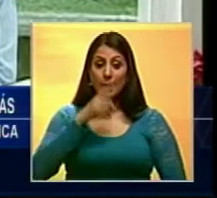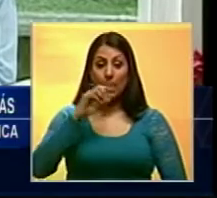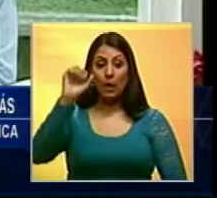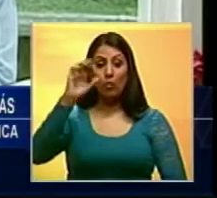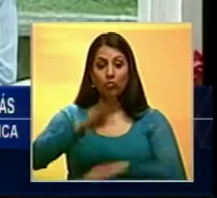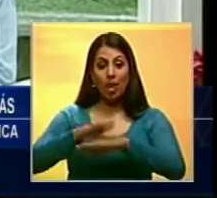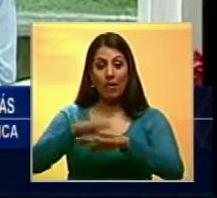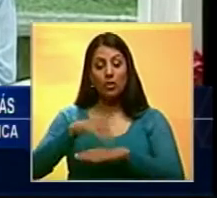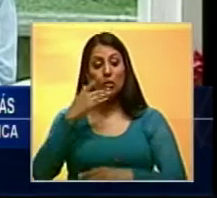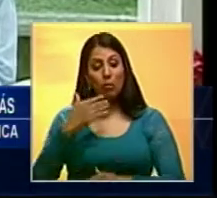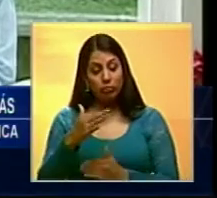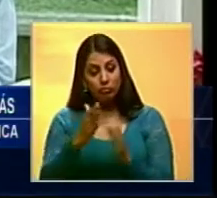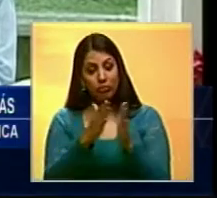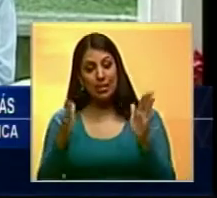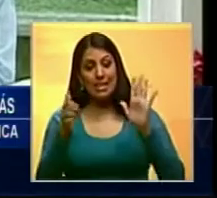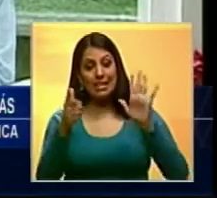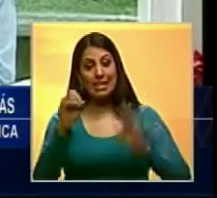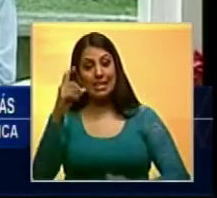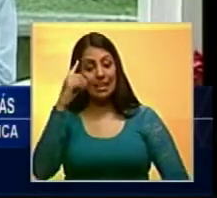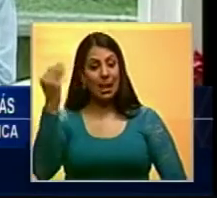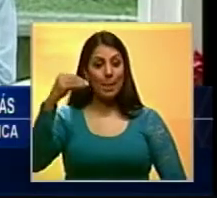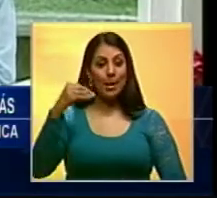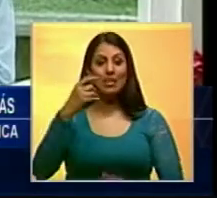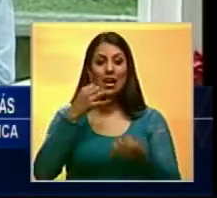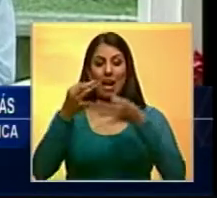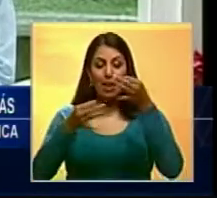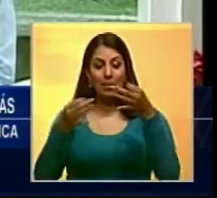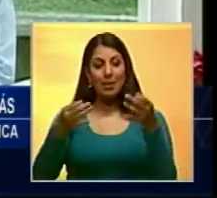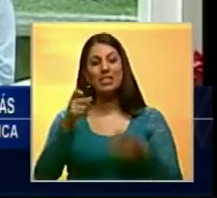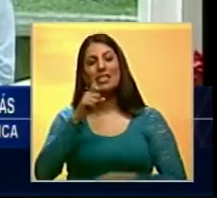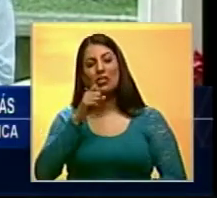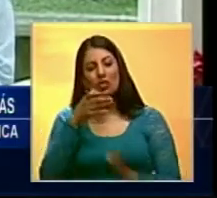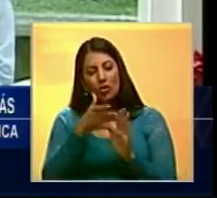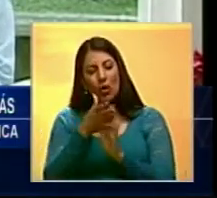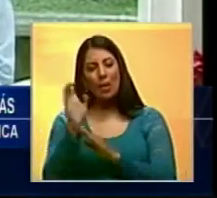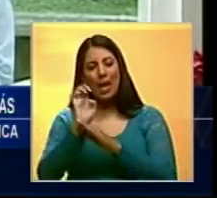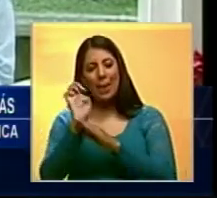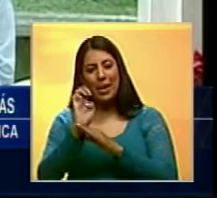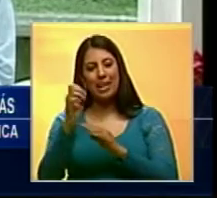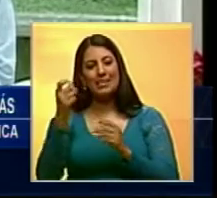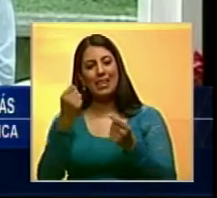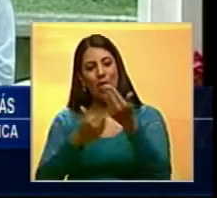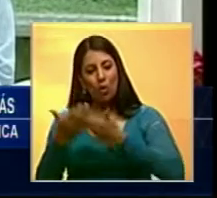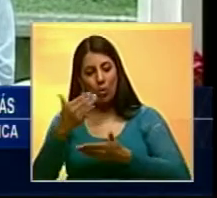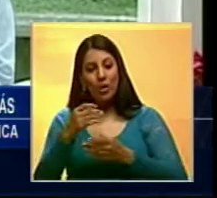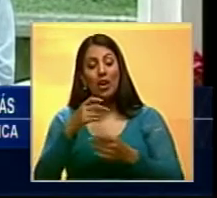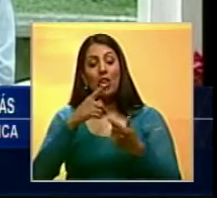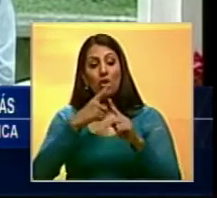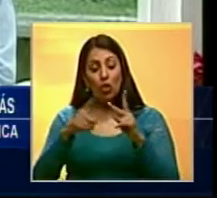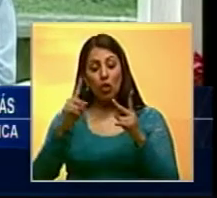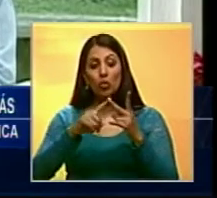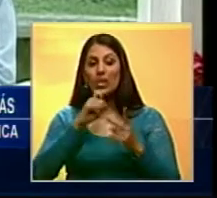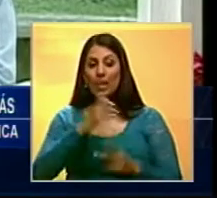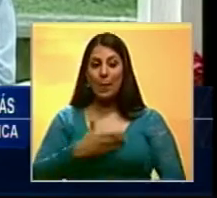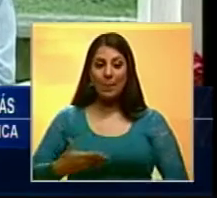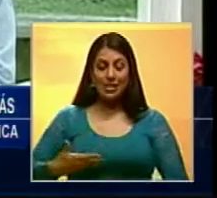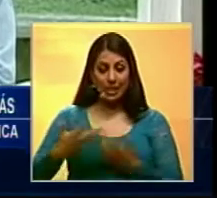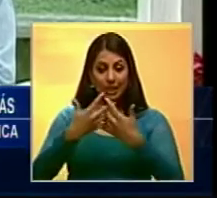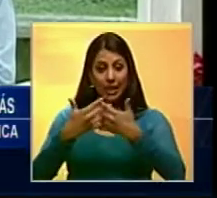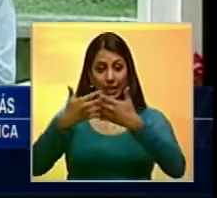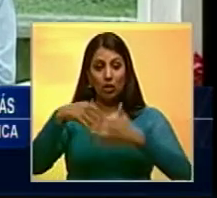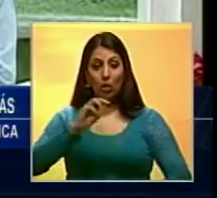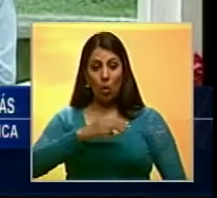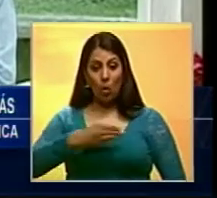Maduro anunció la prórroga por 60 días más del decreto de estado de excepción y emergencia económica. Con respecto al presidente estadounidense